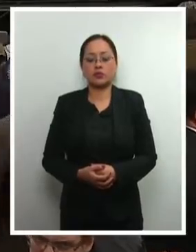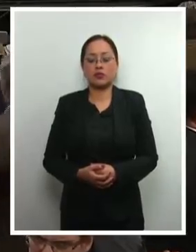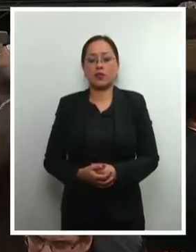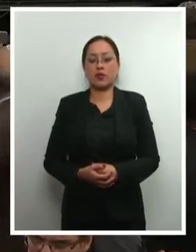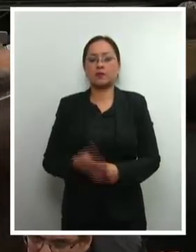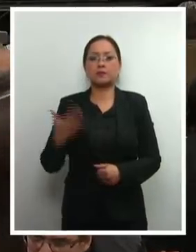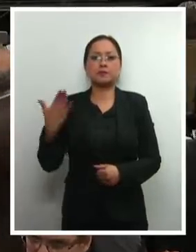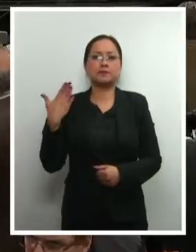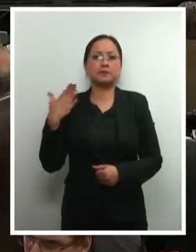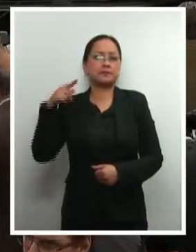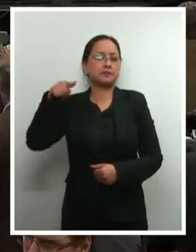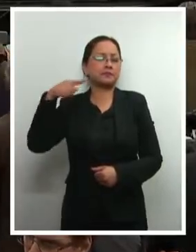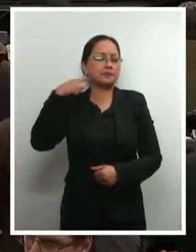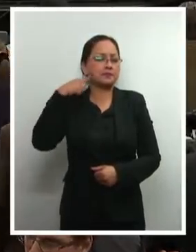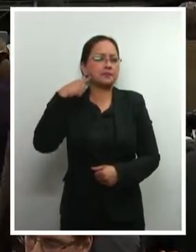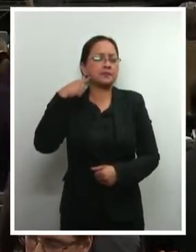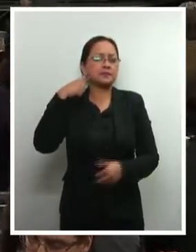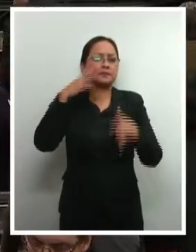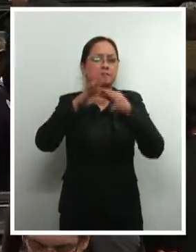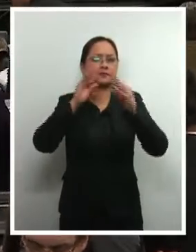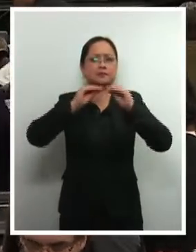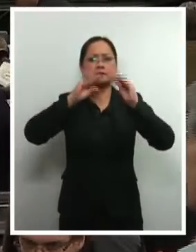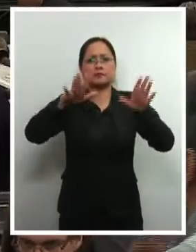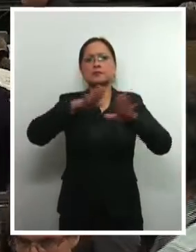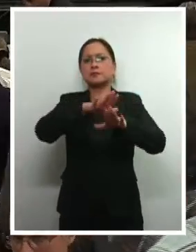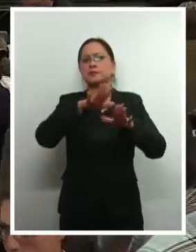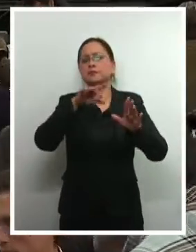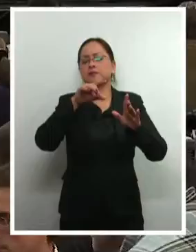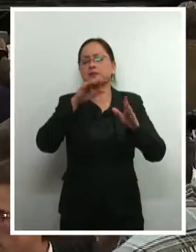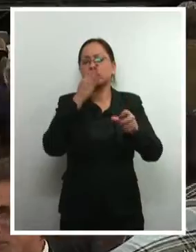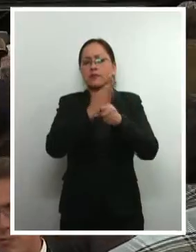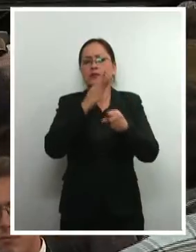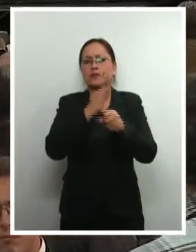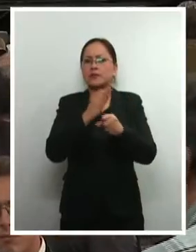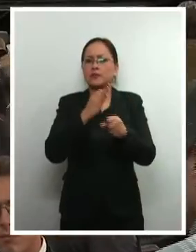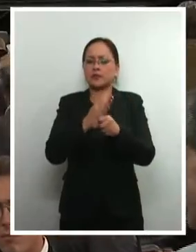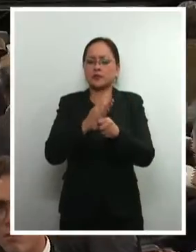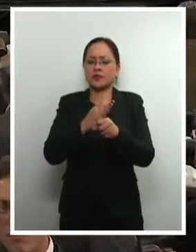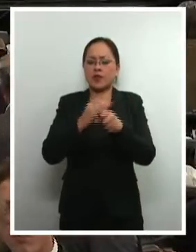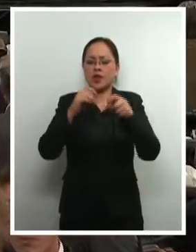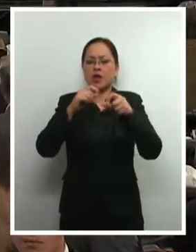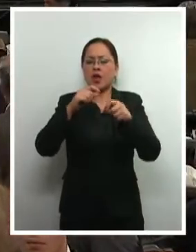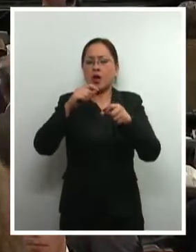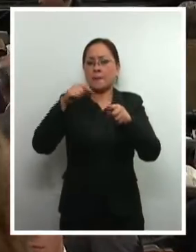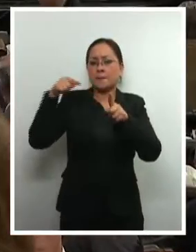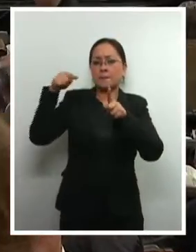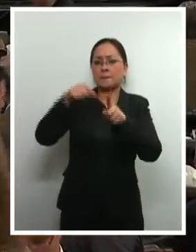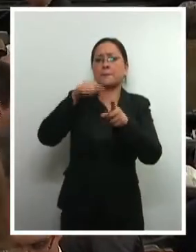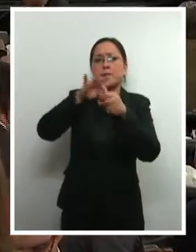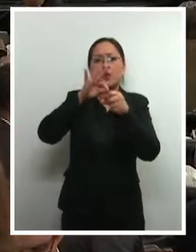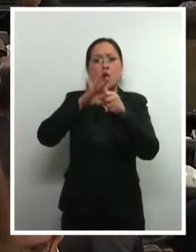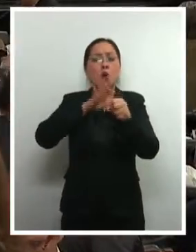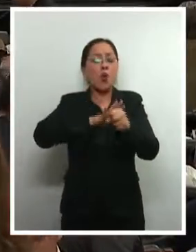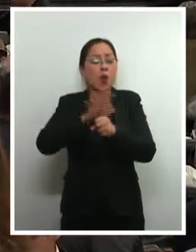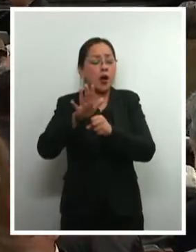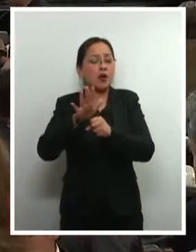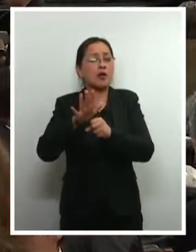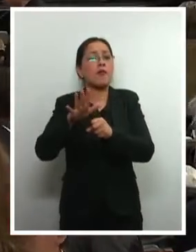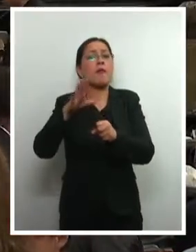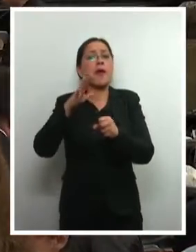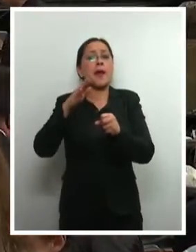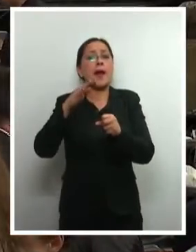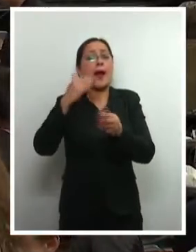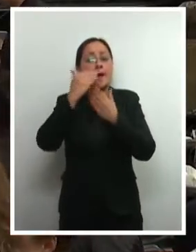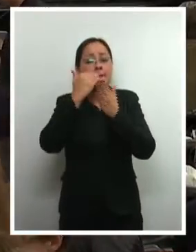Como escuchamos, se hizo la aclaración de que en estos momentos lo que se encuentra a votación nominal es el